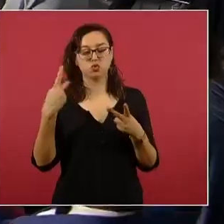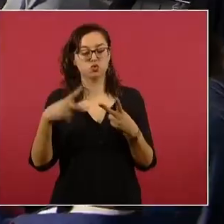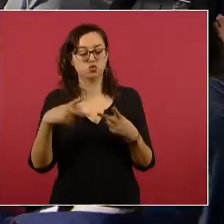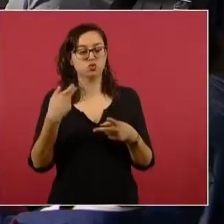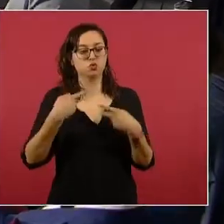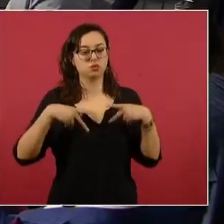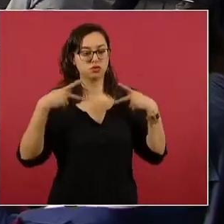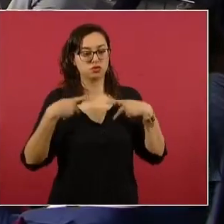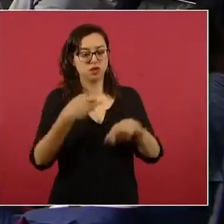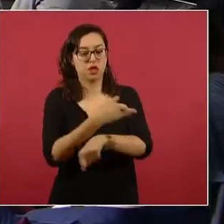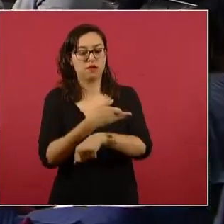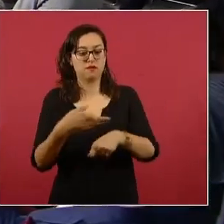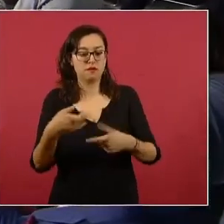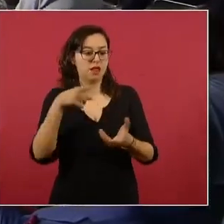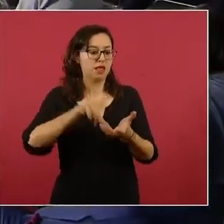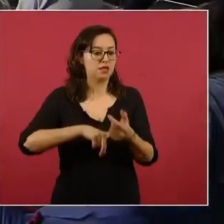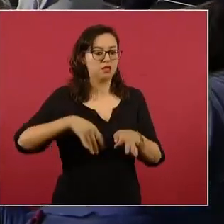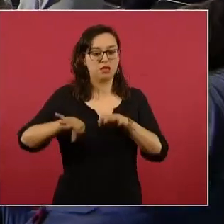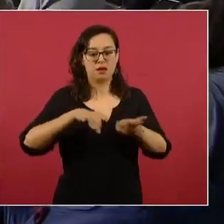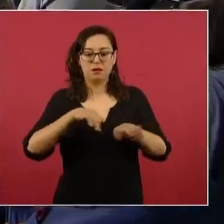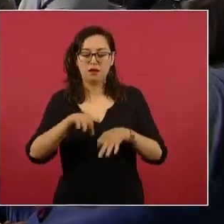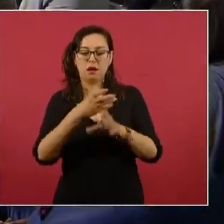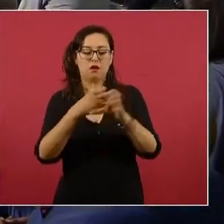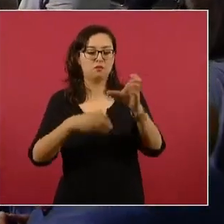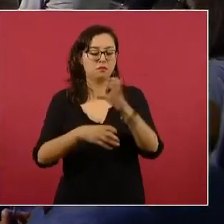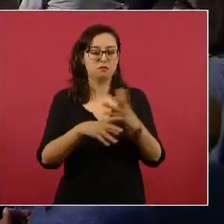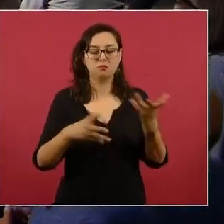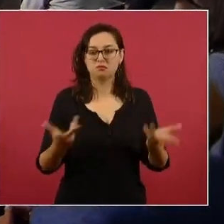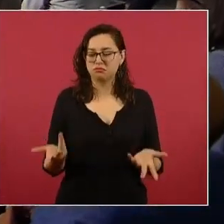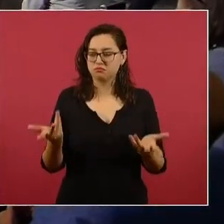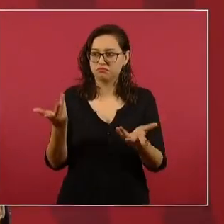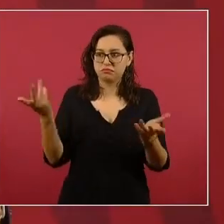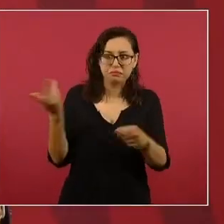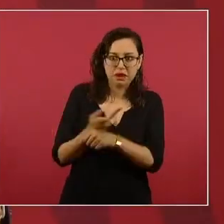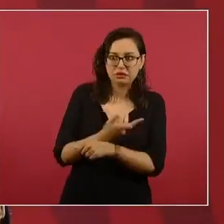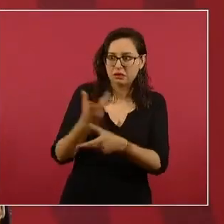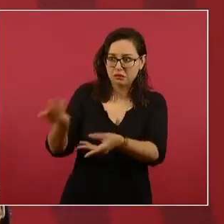Sí, sí, porque no debe de haber impunidad